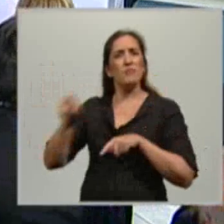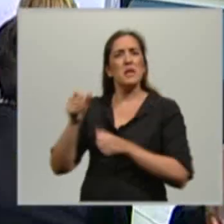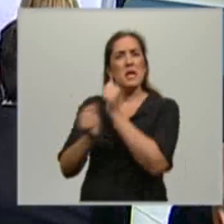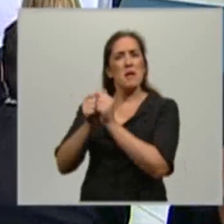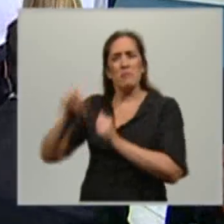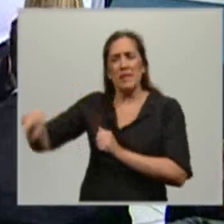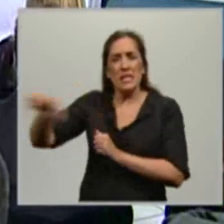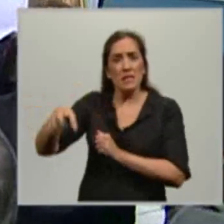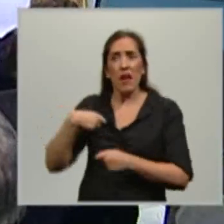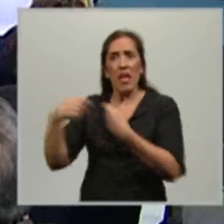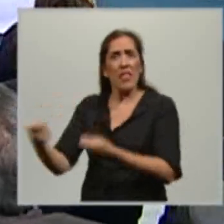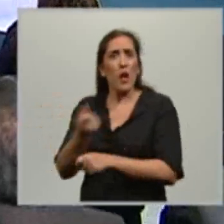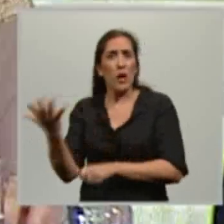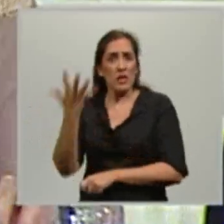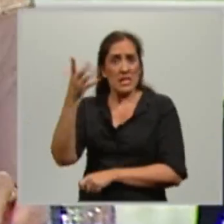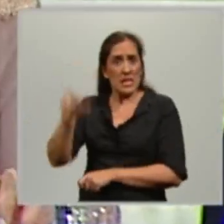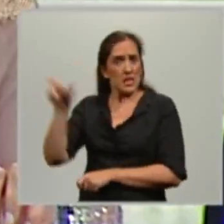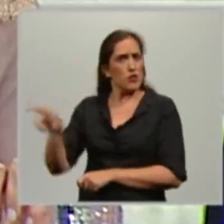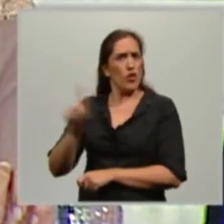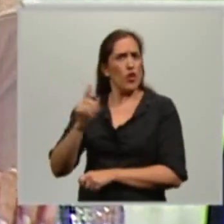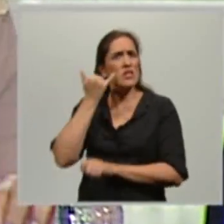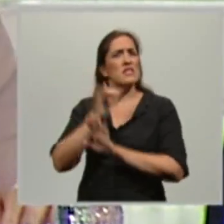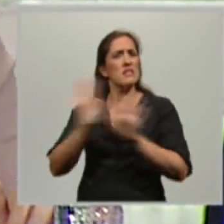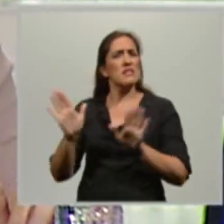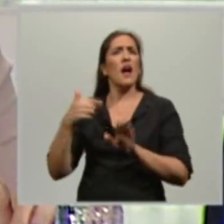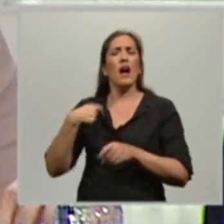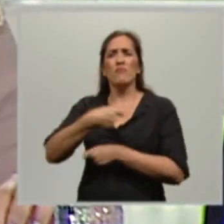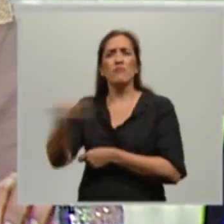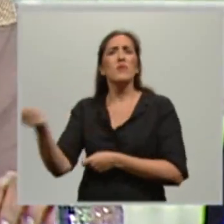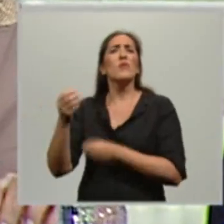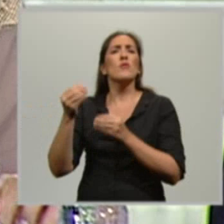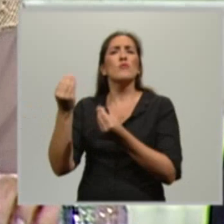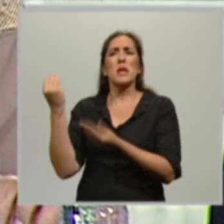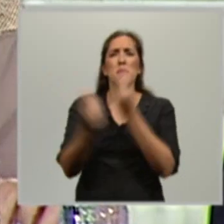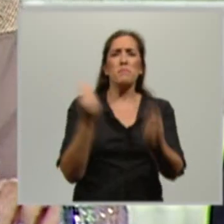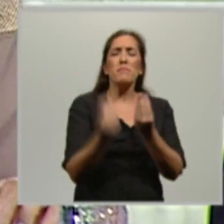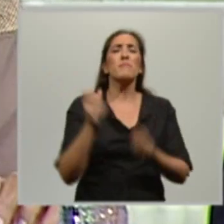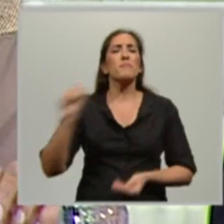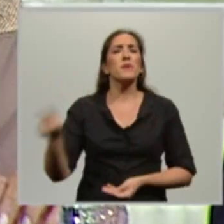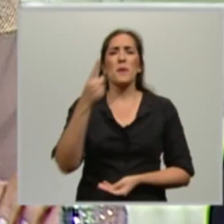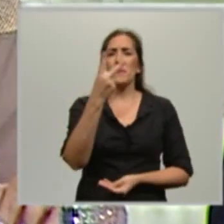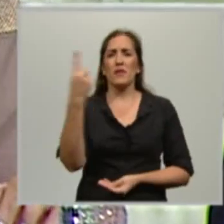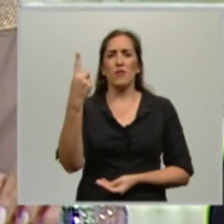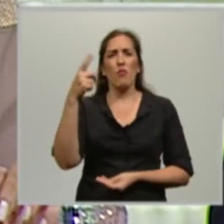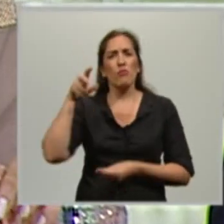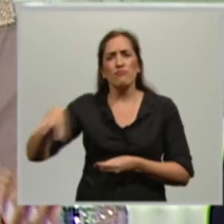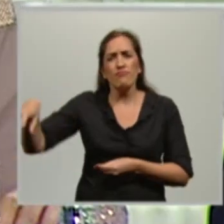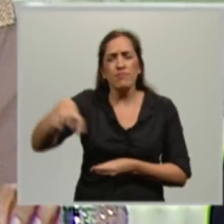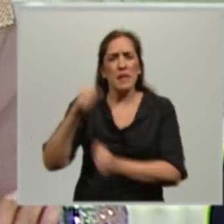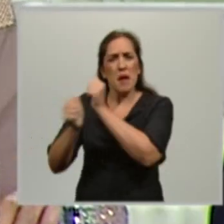lo dimos a 5, había 21 parques industriales que han recibido la suma